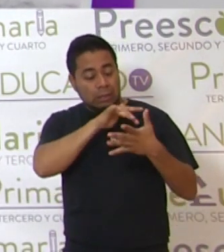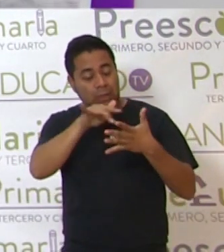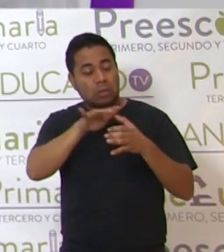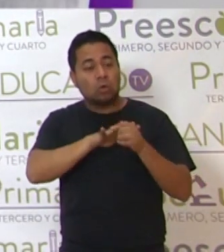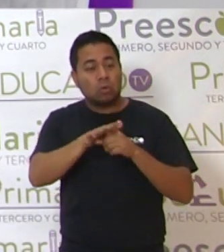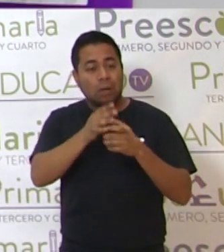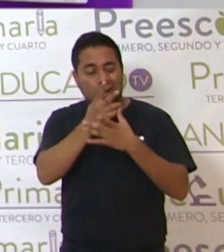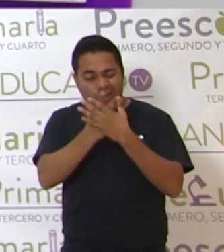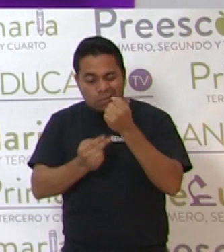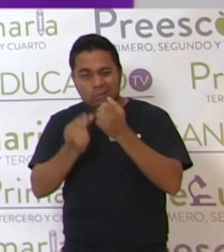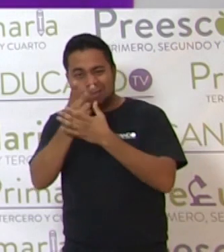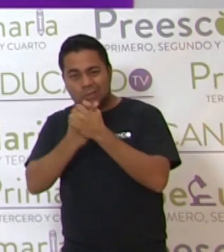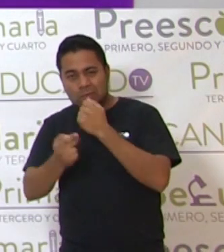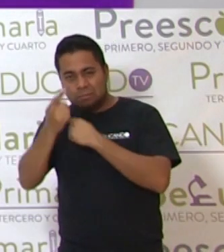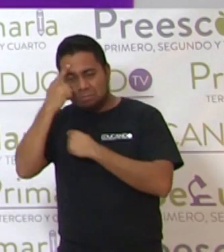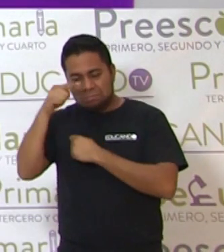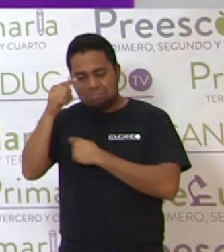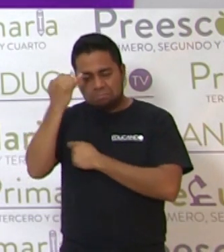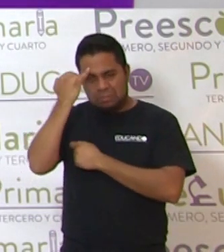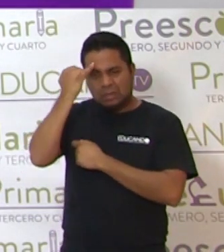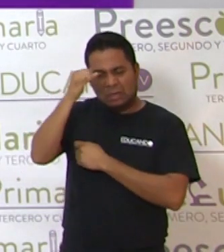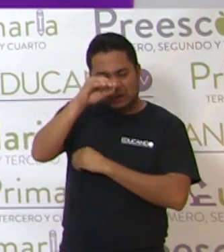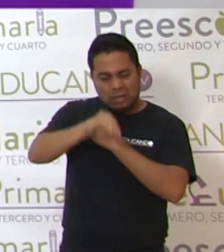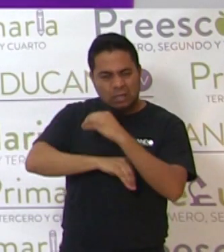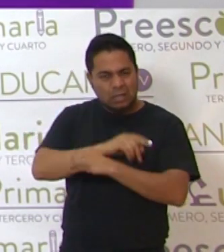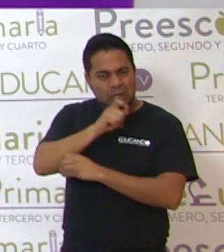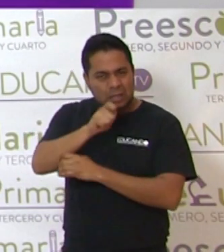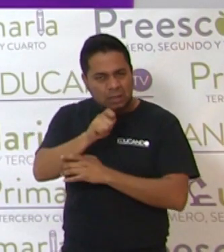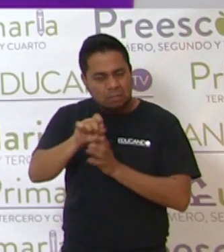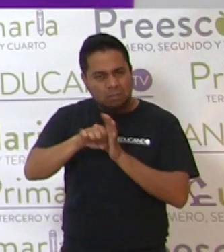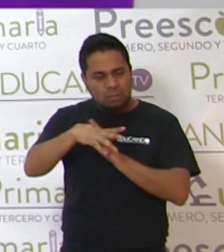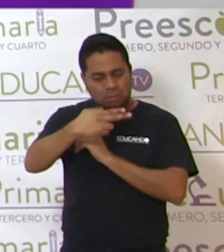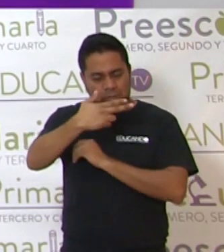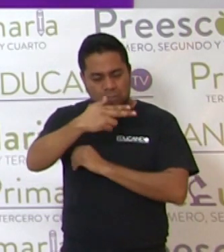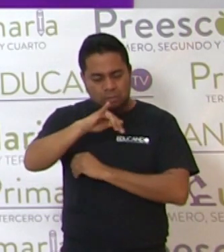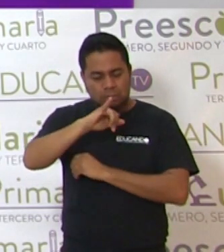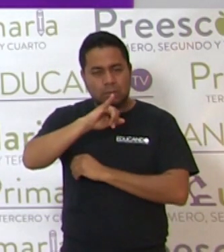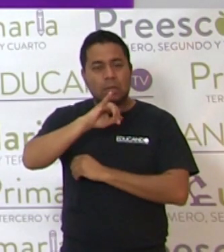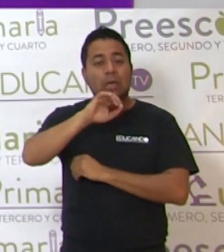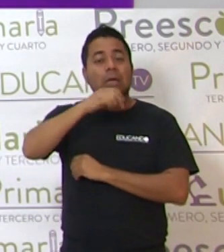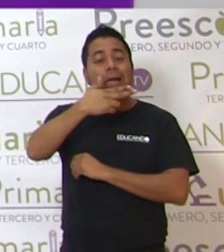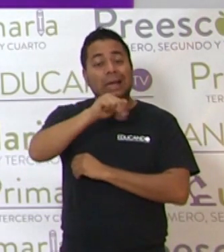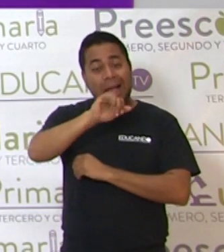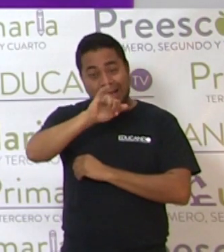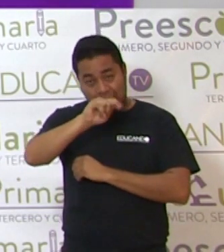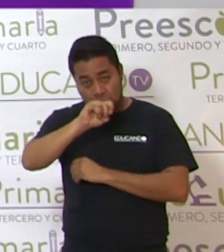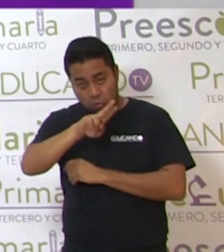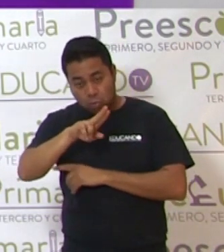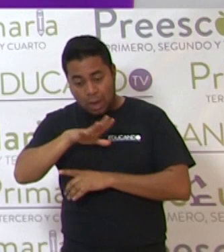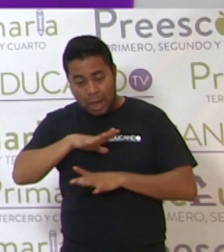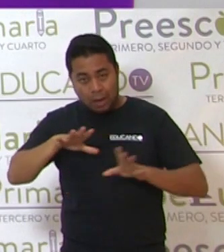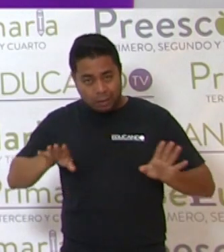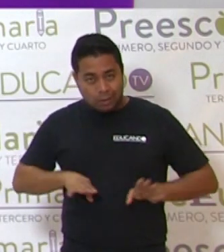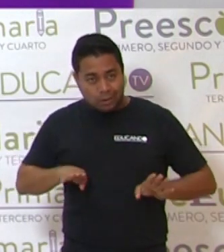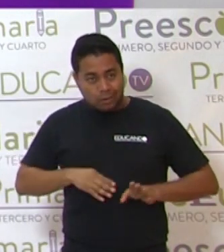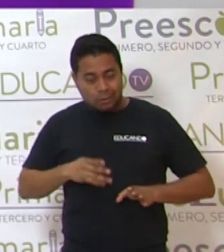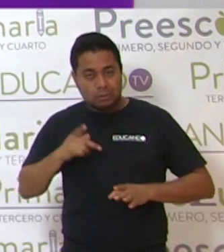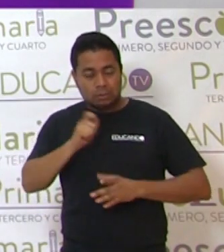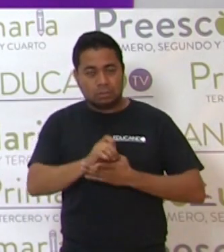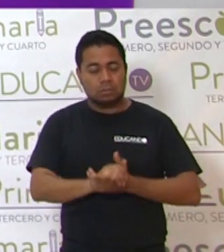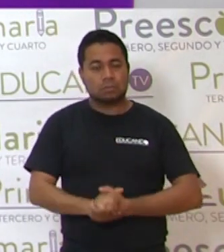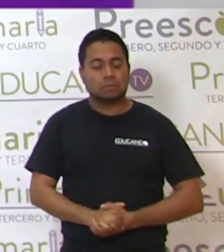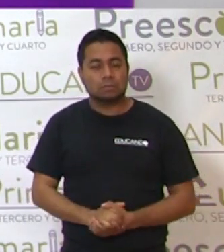sílabas para más o menos tener una idea de que un haiku más cuenta con estas características. Dice,